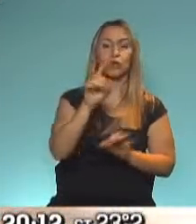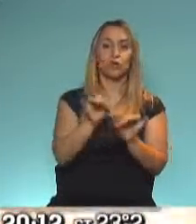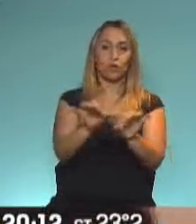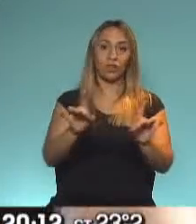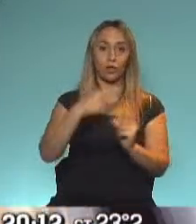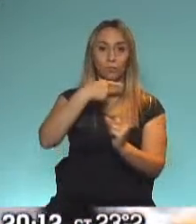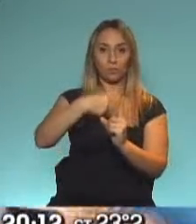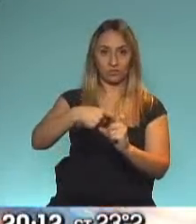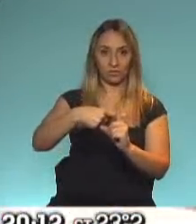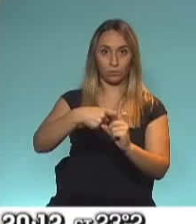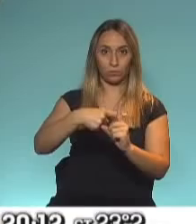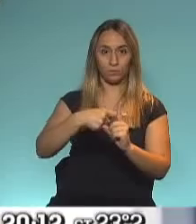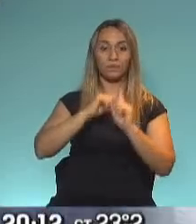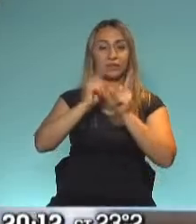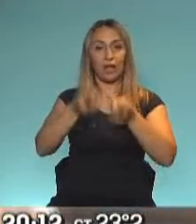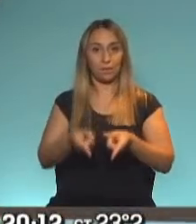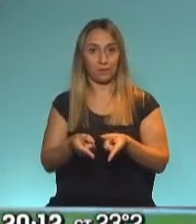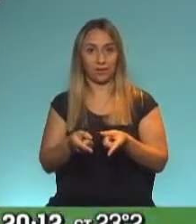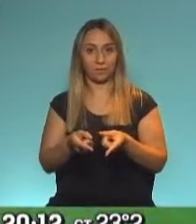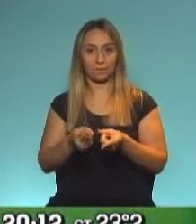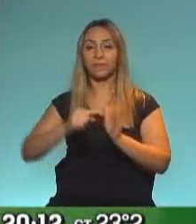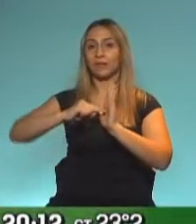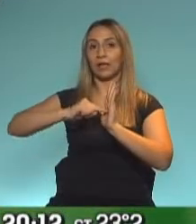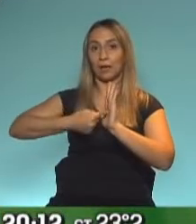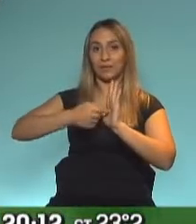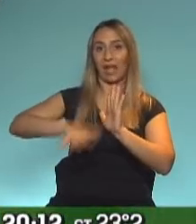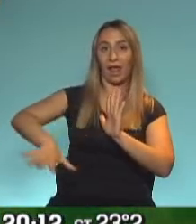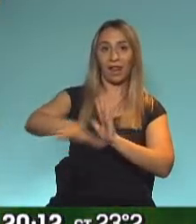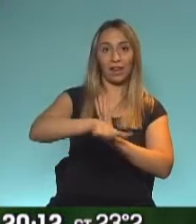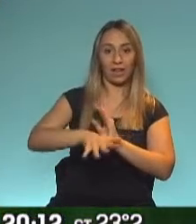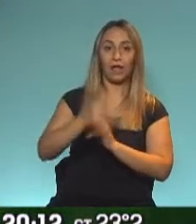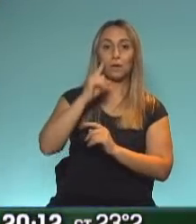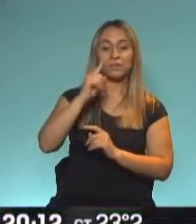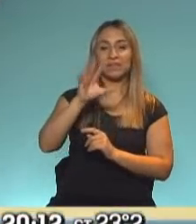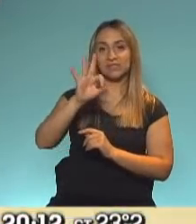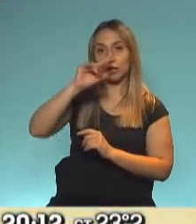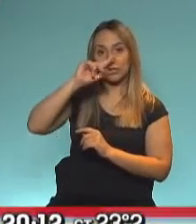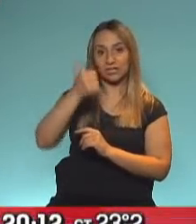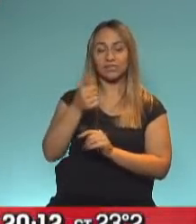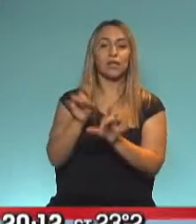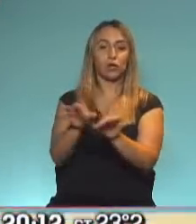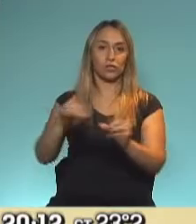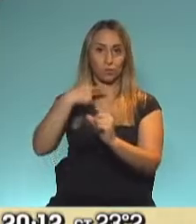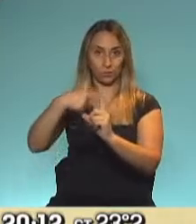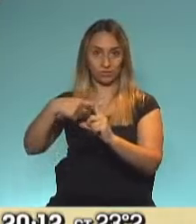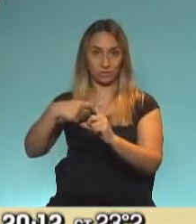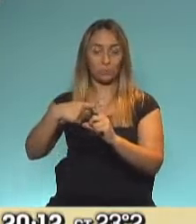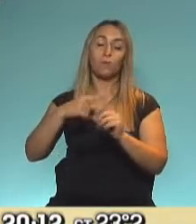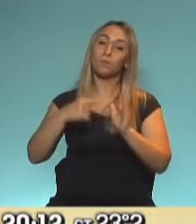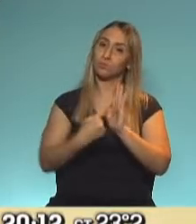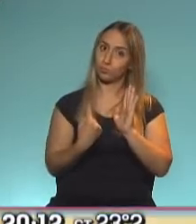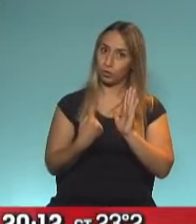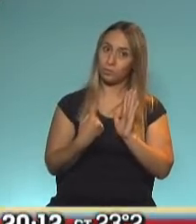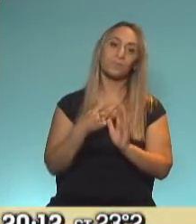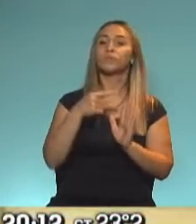4.761 casos positivos. En tanto, la ciudad de Buenos Aires, 1.076 casos positivos. Pero acá hay un